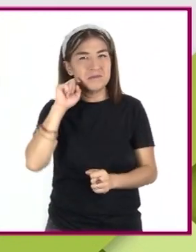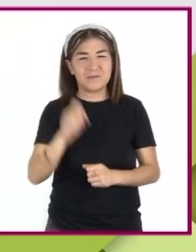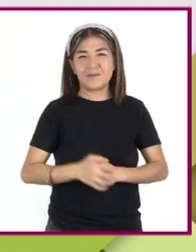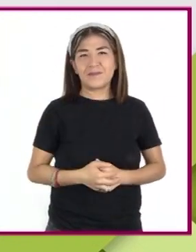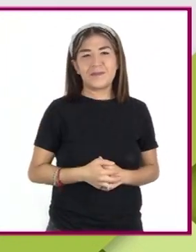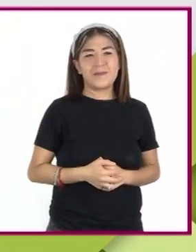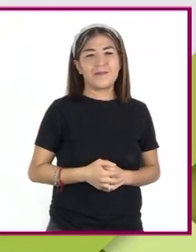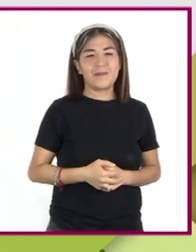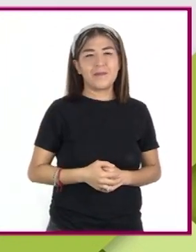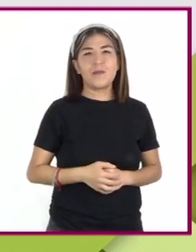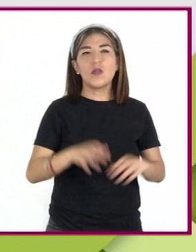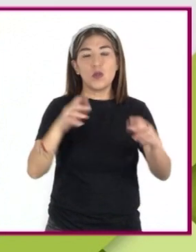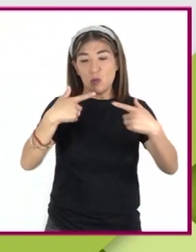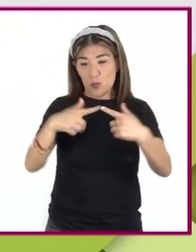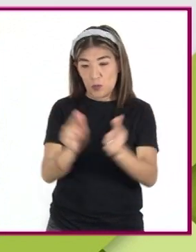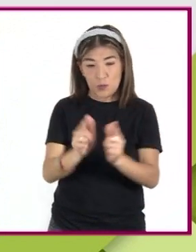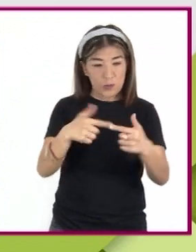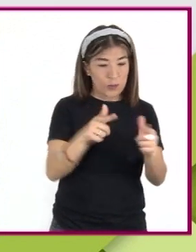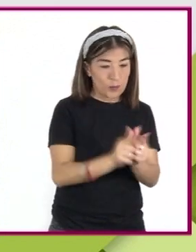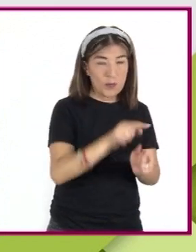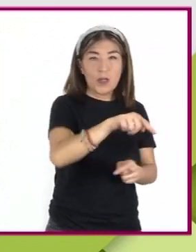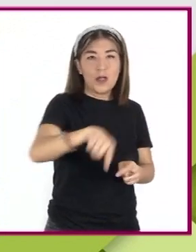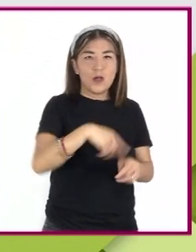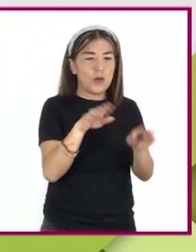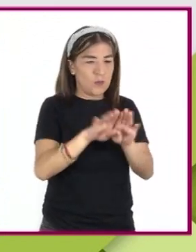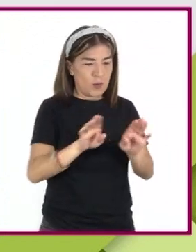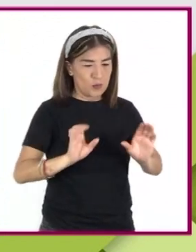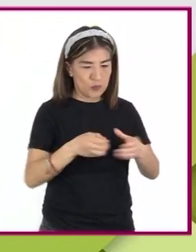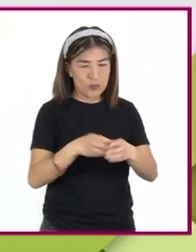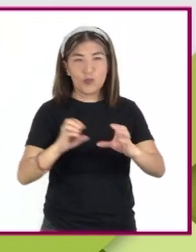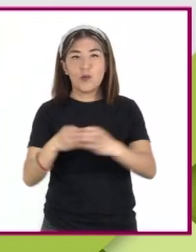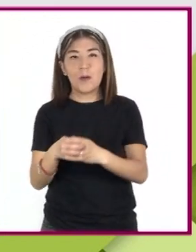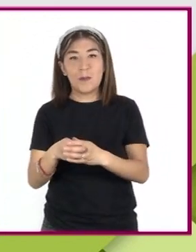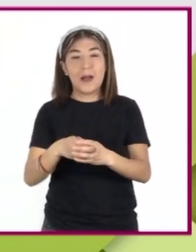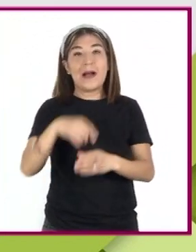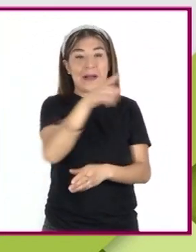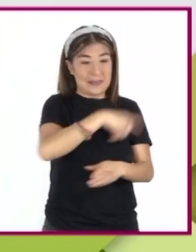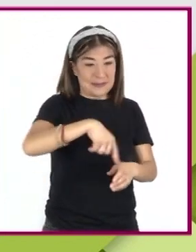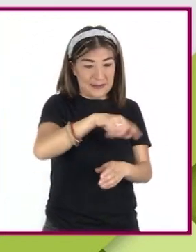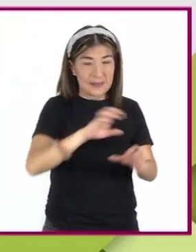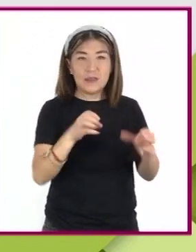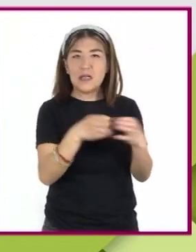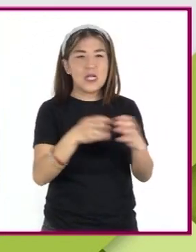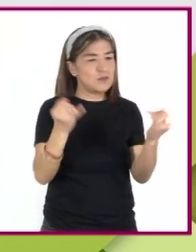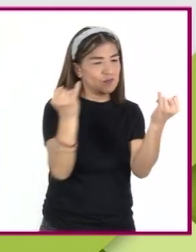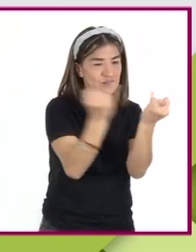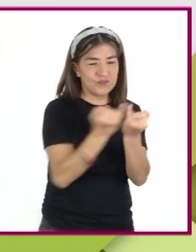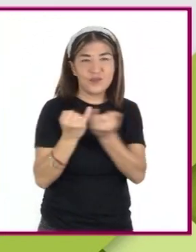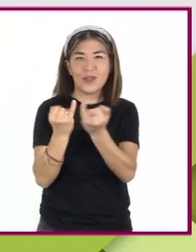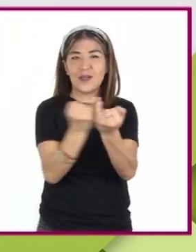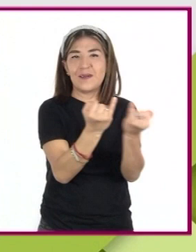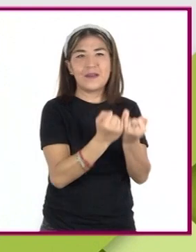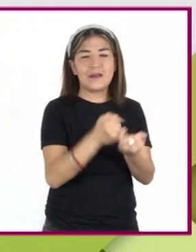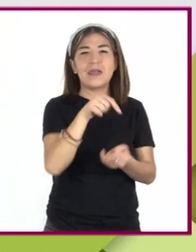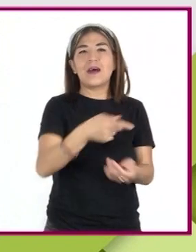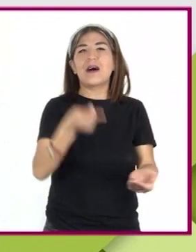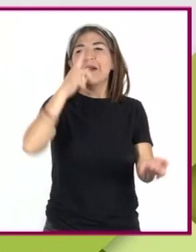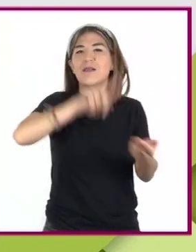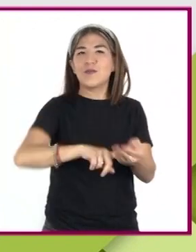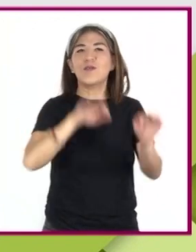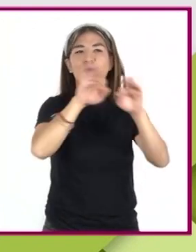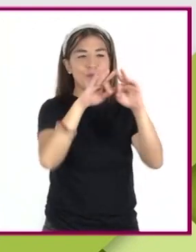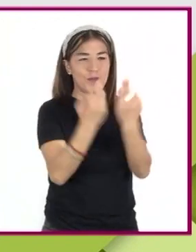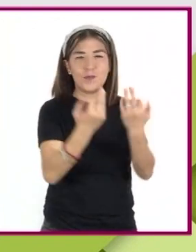Se pueden agrupar y formar colonias. Todas las células son iguales en cuanto a estructura